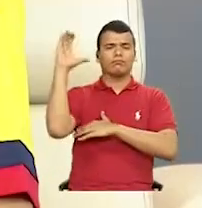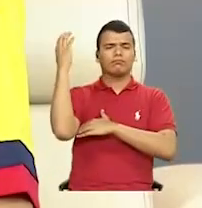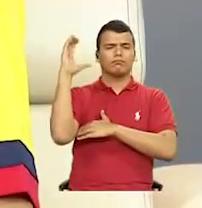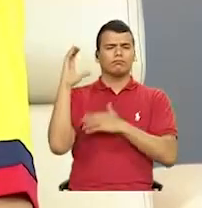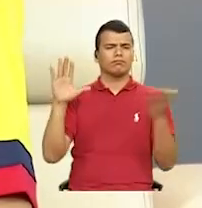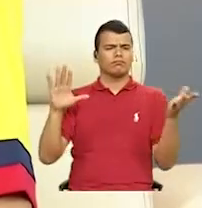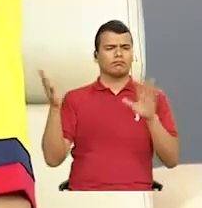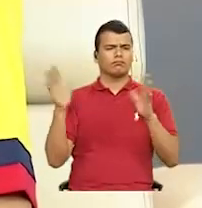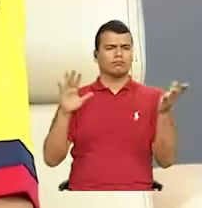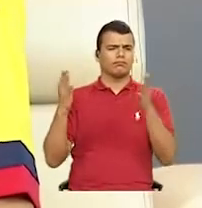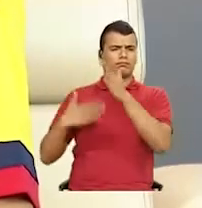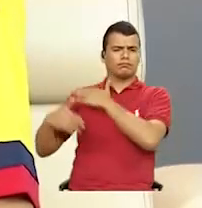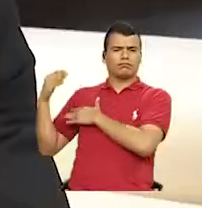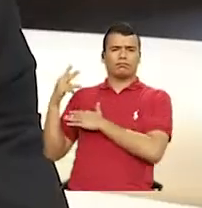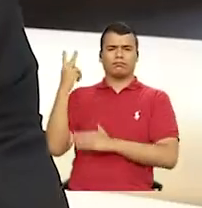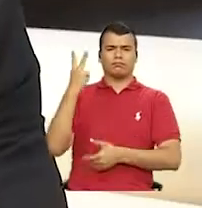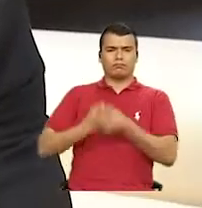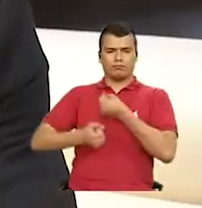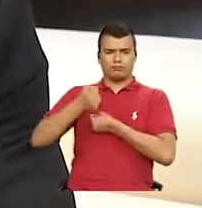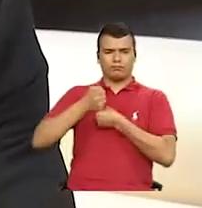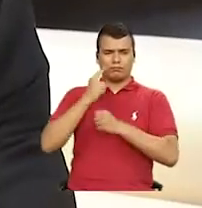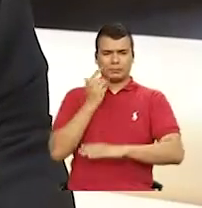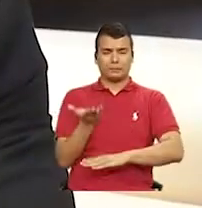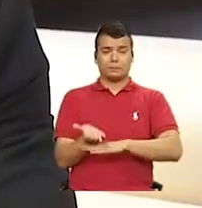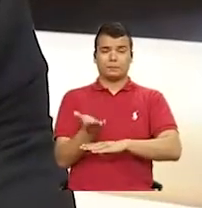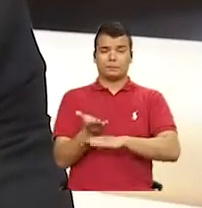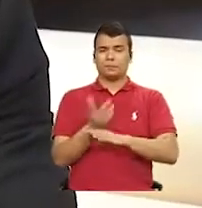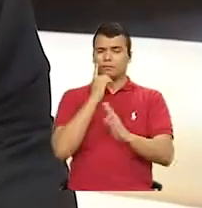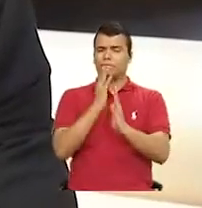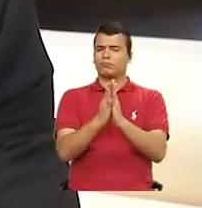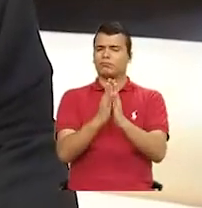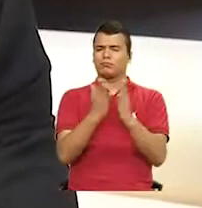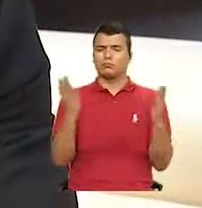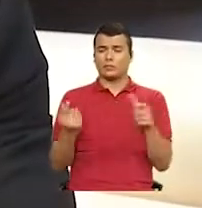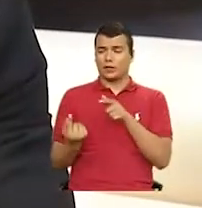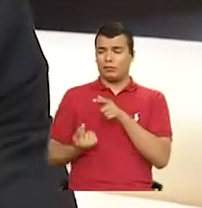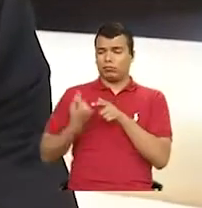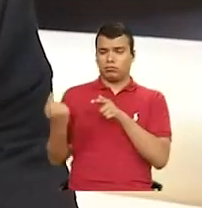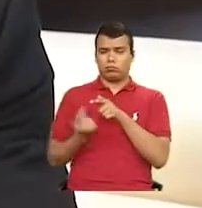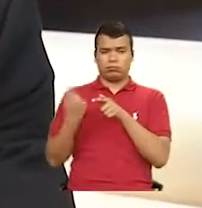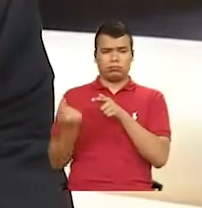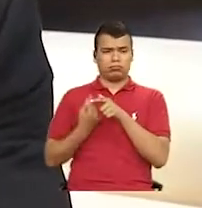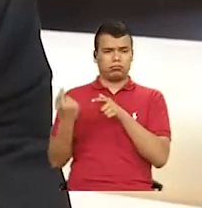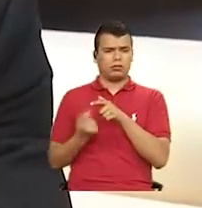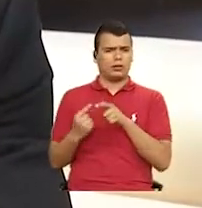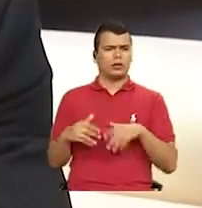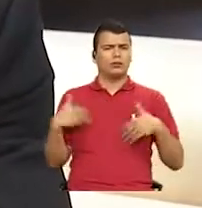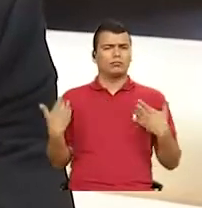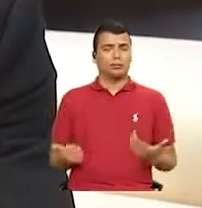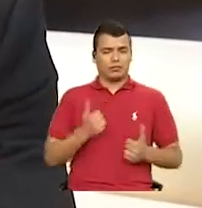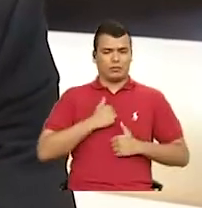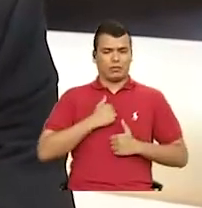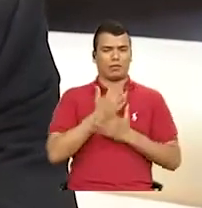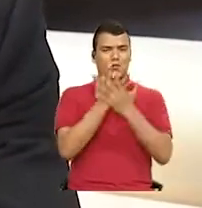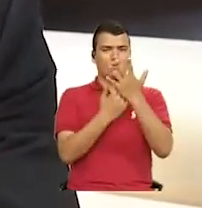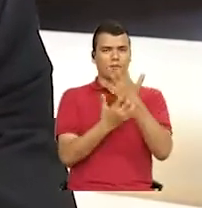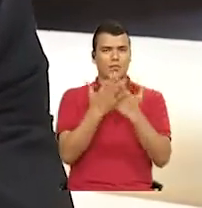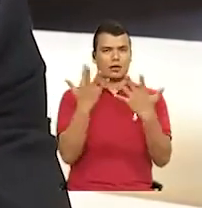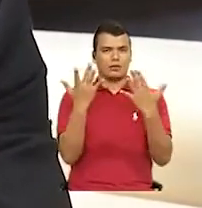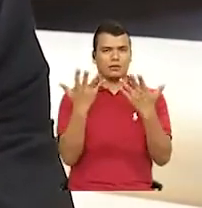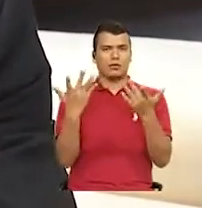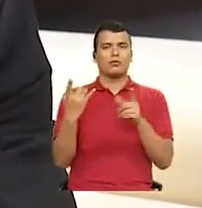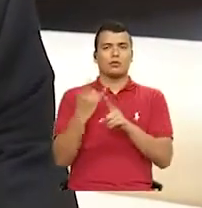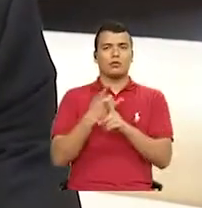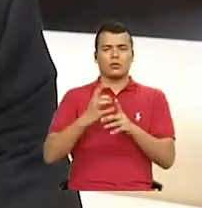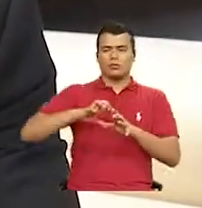o menos hace unos 2 años, planteó lo siguiente. Dijo que jugo es toda extracción manual o mecánica del zumo